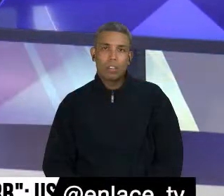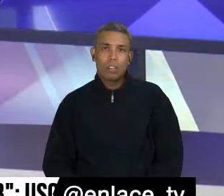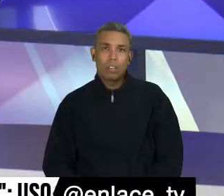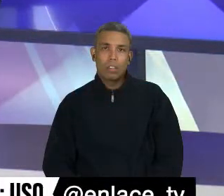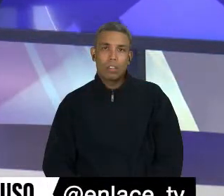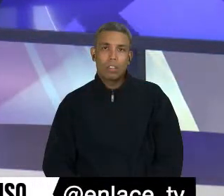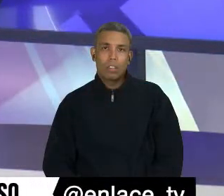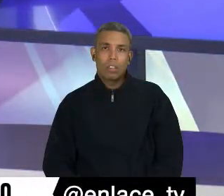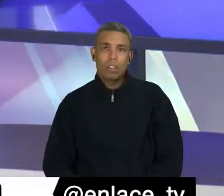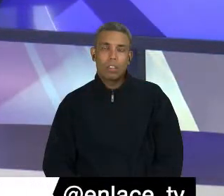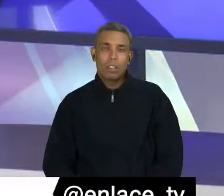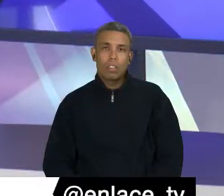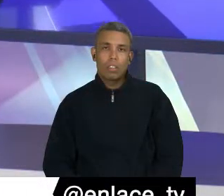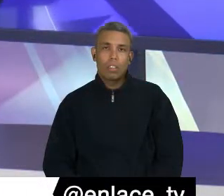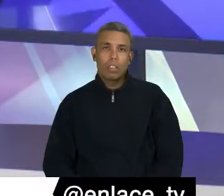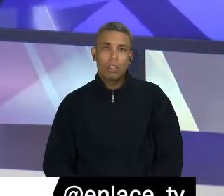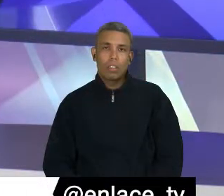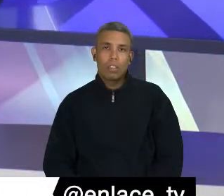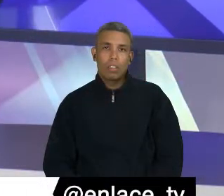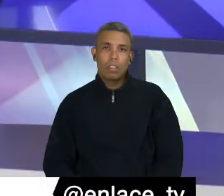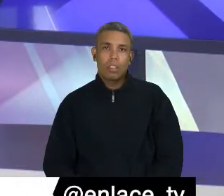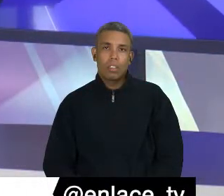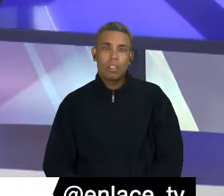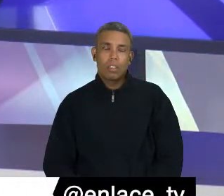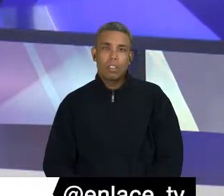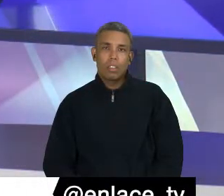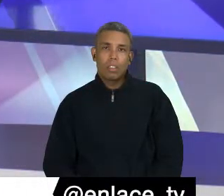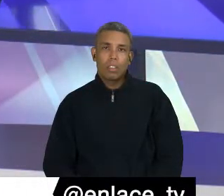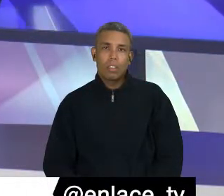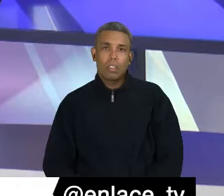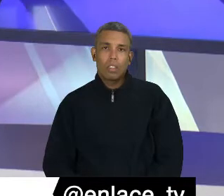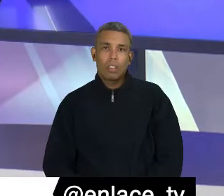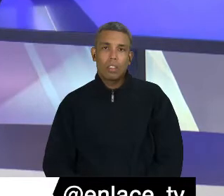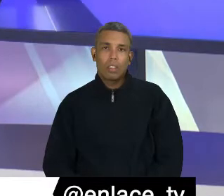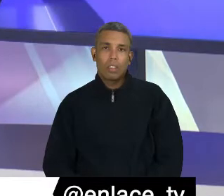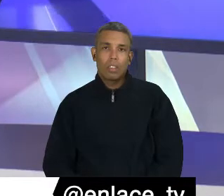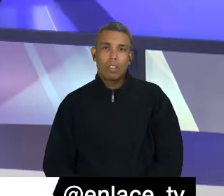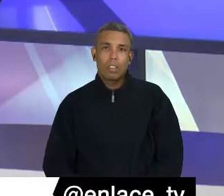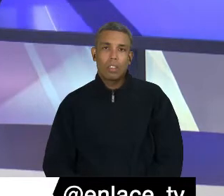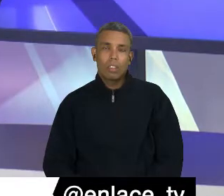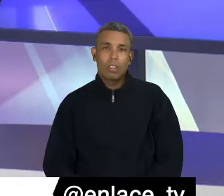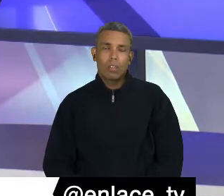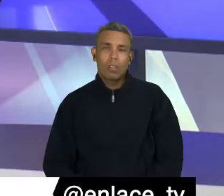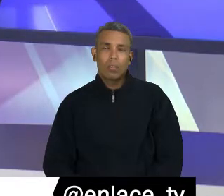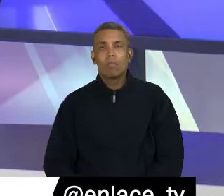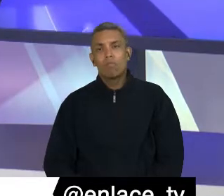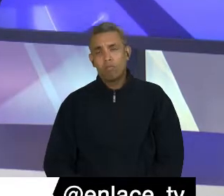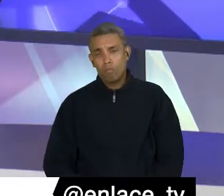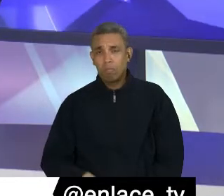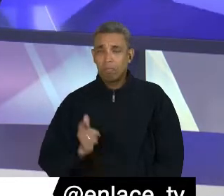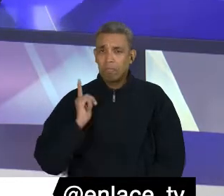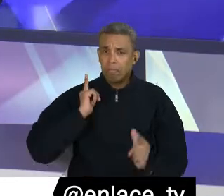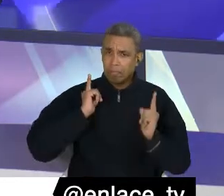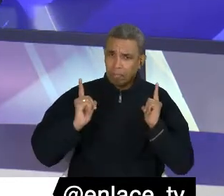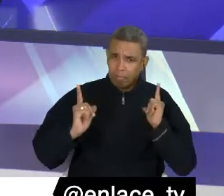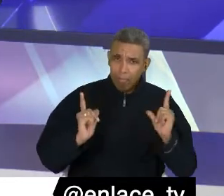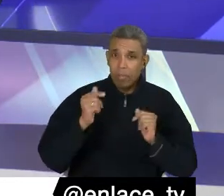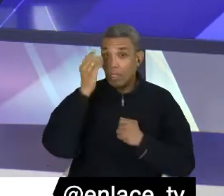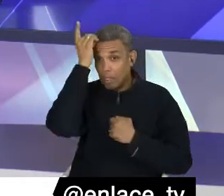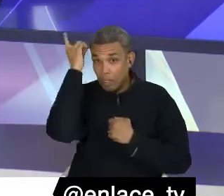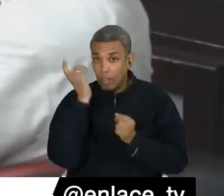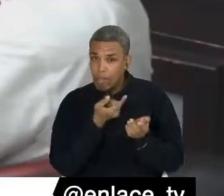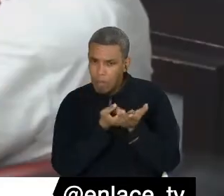Continúan encuentros entre el alcalde Darío Echeverri y presidentes de juntas de acción comunal y líderes de la ciudad. El turno de hoy fue para la Comuna